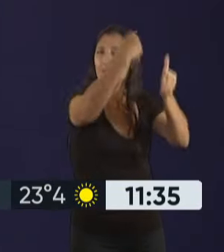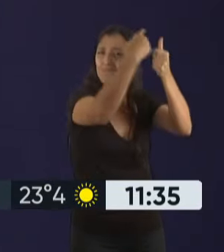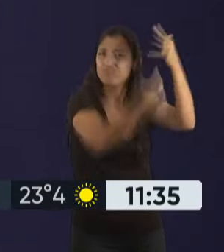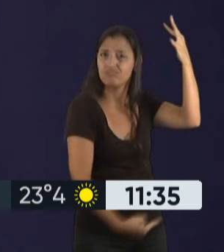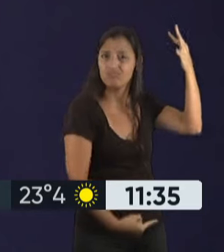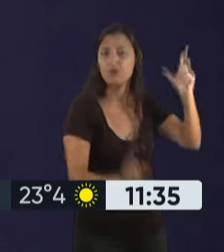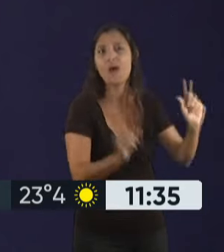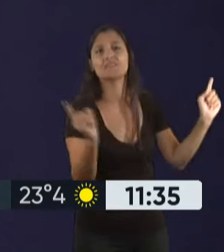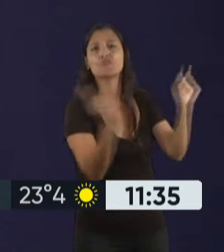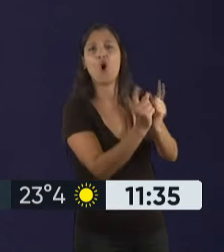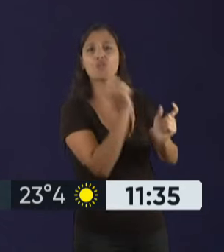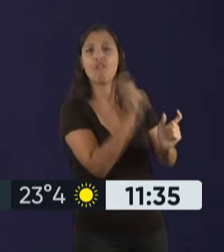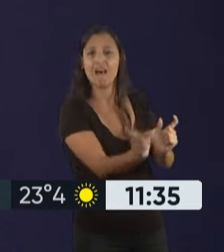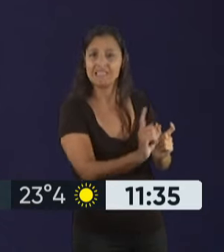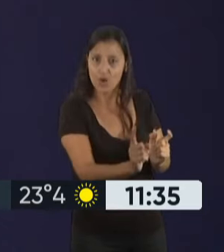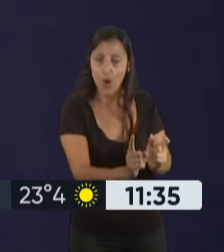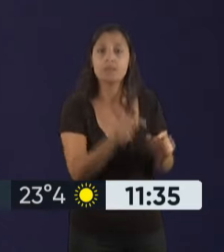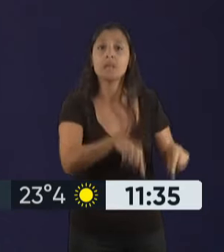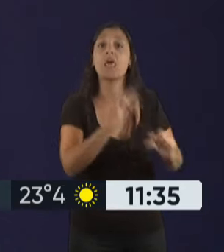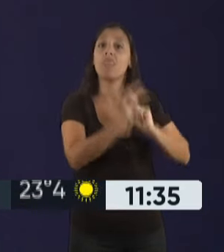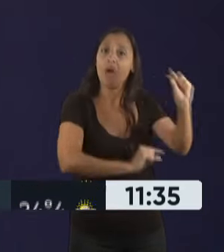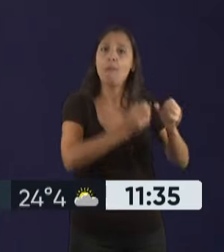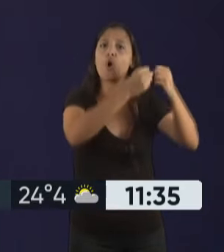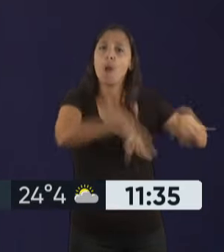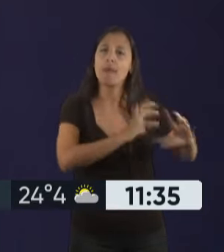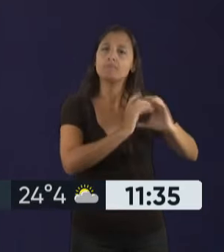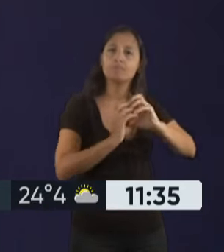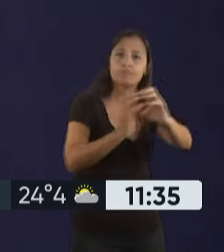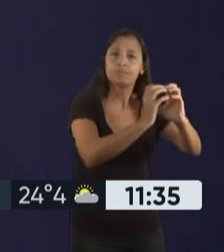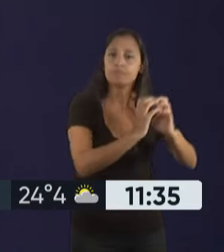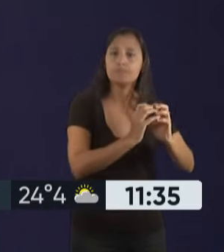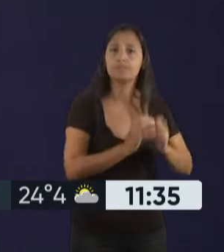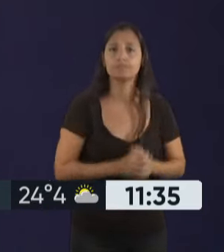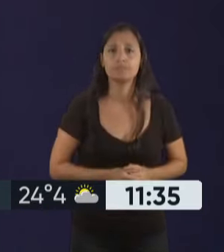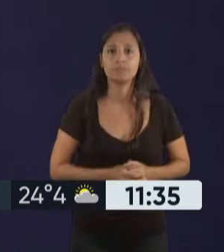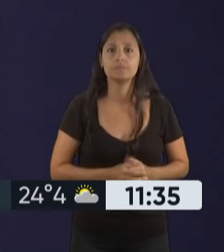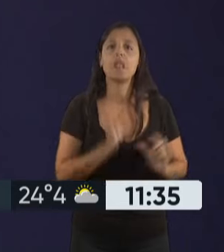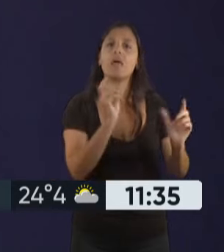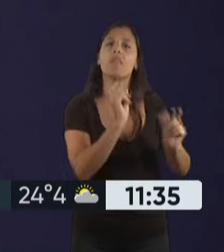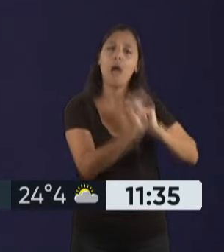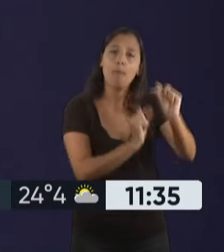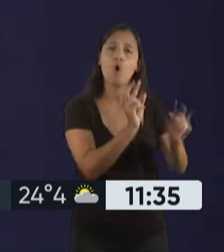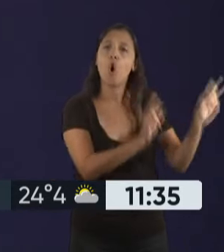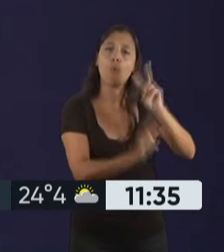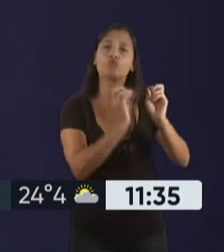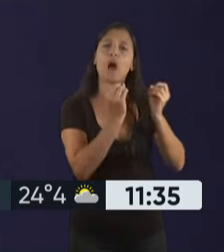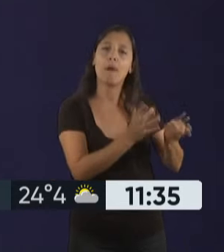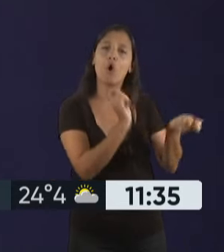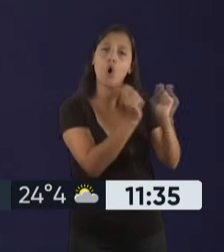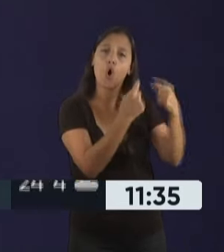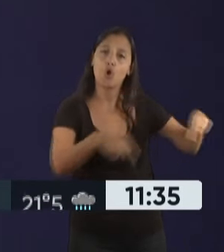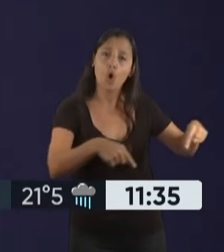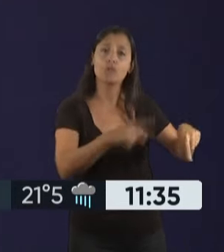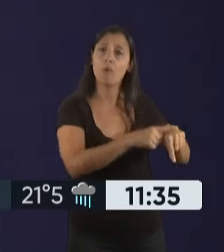cuestiones y que se empezaron a debatir eh Y a y a mejorar O a a intercambiar